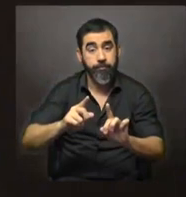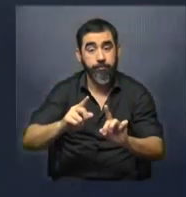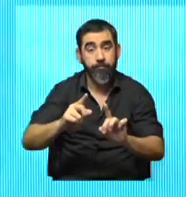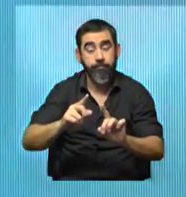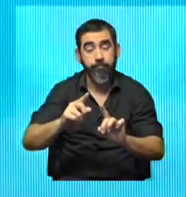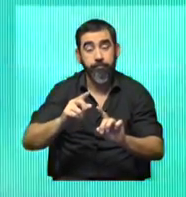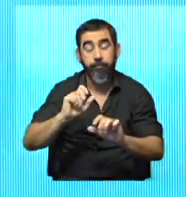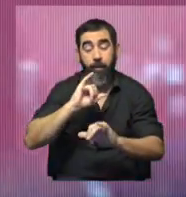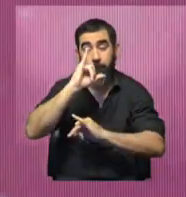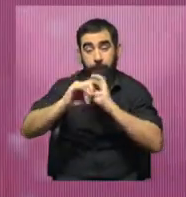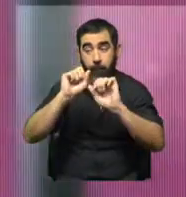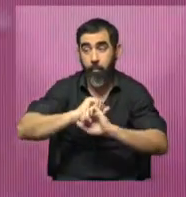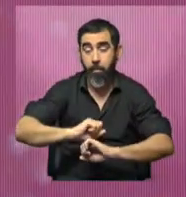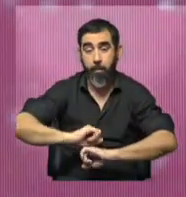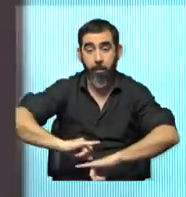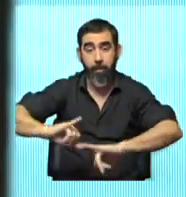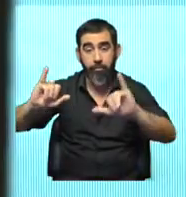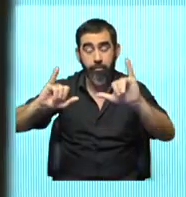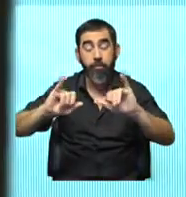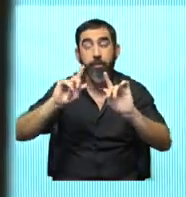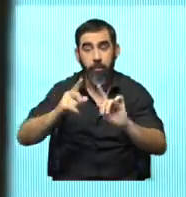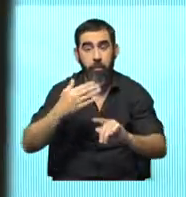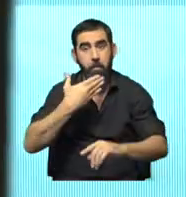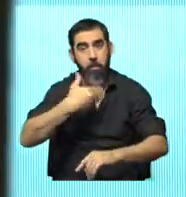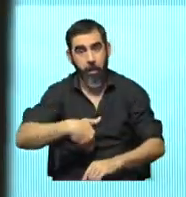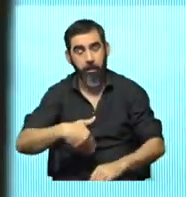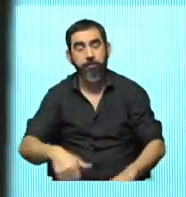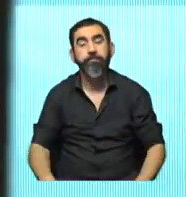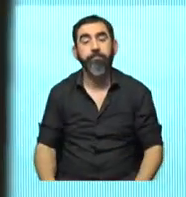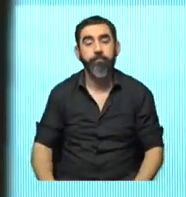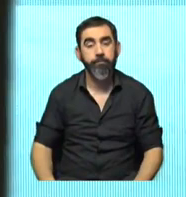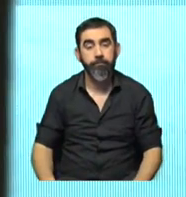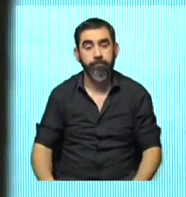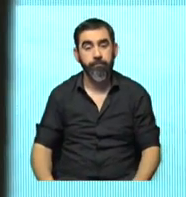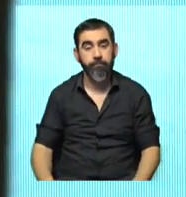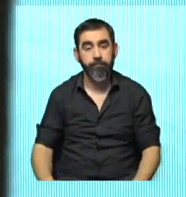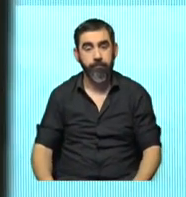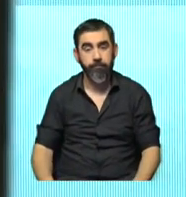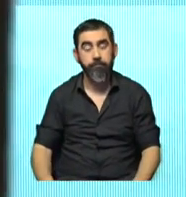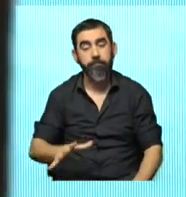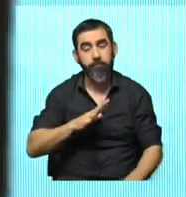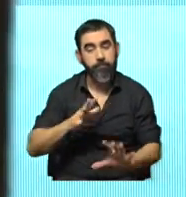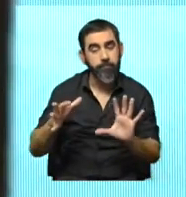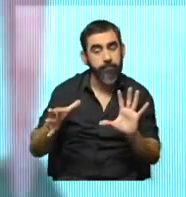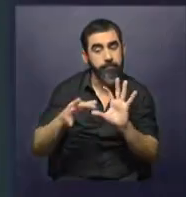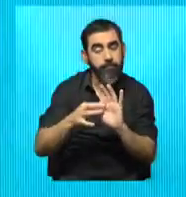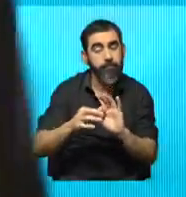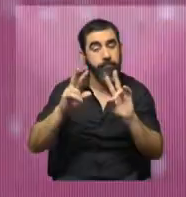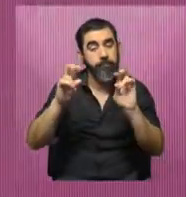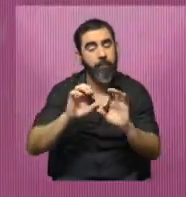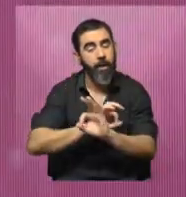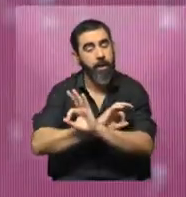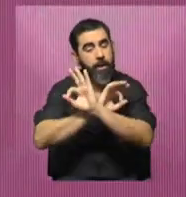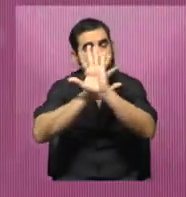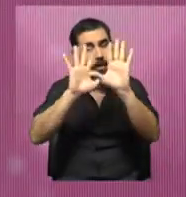reportamos estos resultados en la comunidad. Y hay una relación, una asociación muy